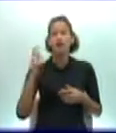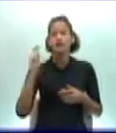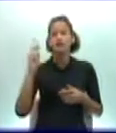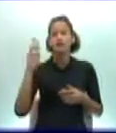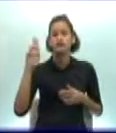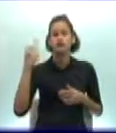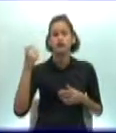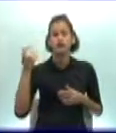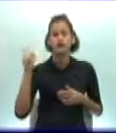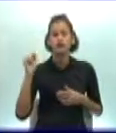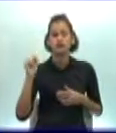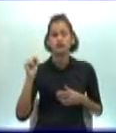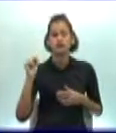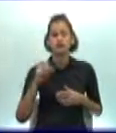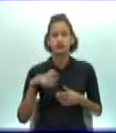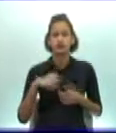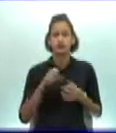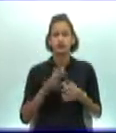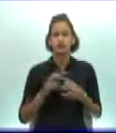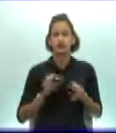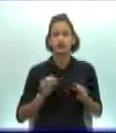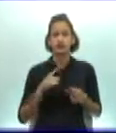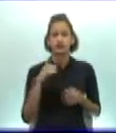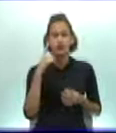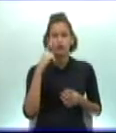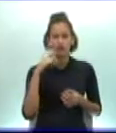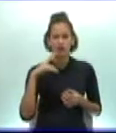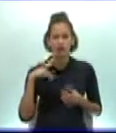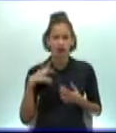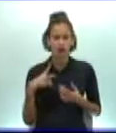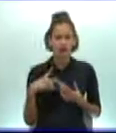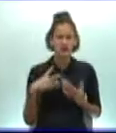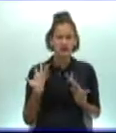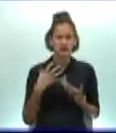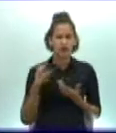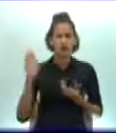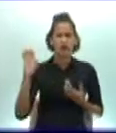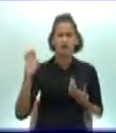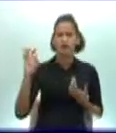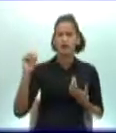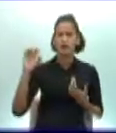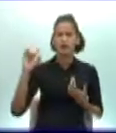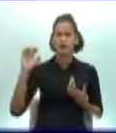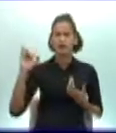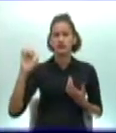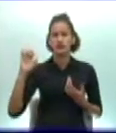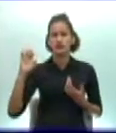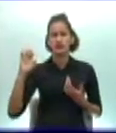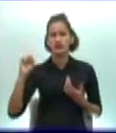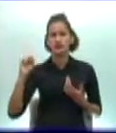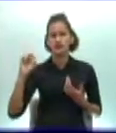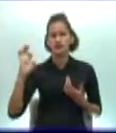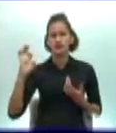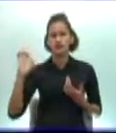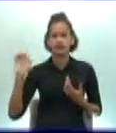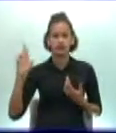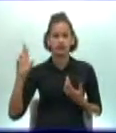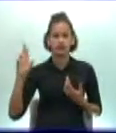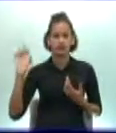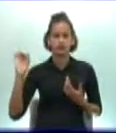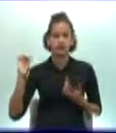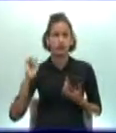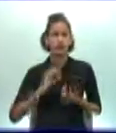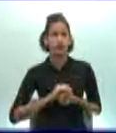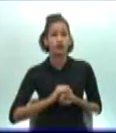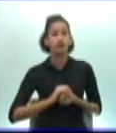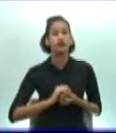en qué hemisferio se encuentra nuestro archipiélago con respecto al Ecuador y en qué hemisferio se encuentra nuestro archipiélago con